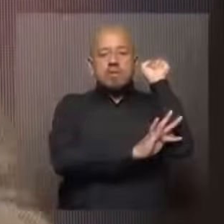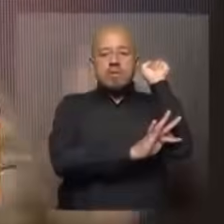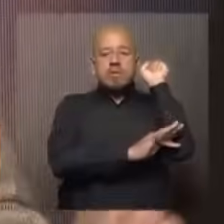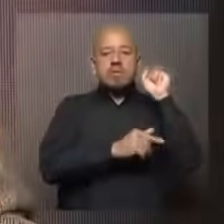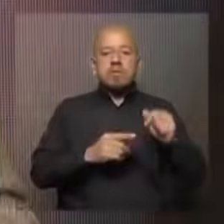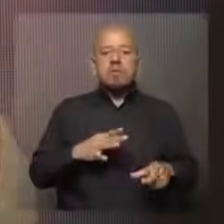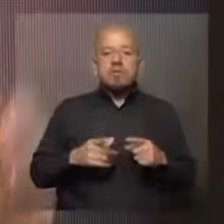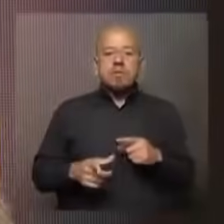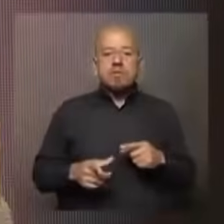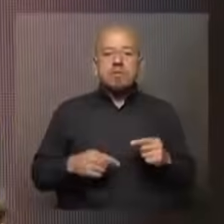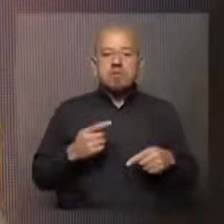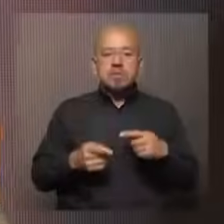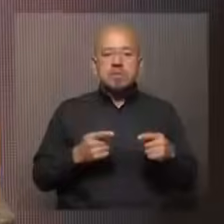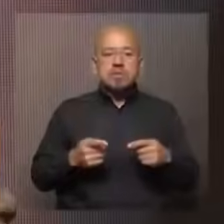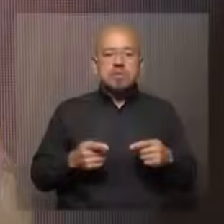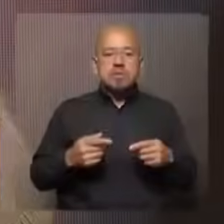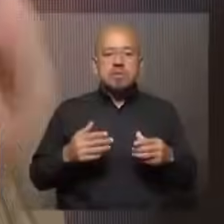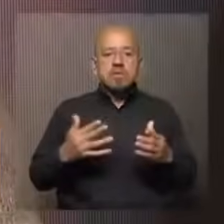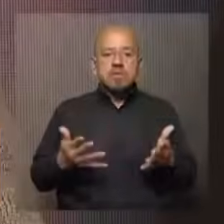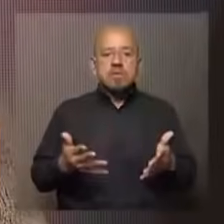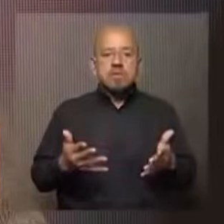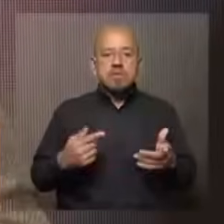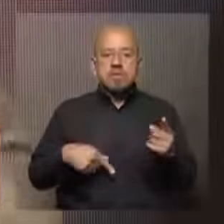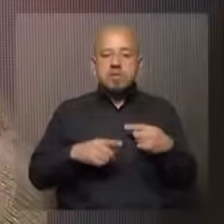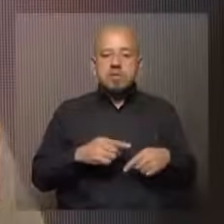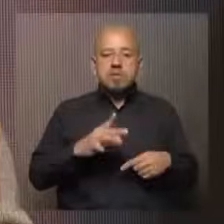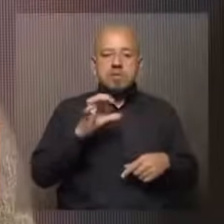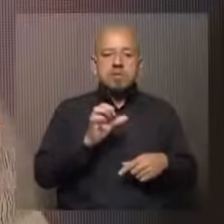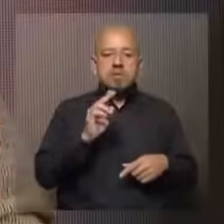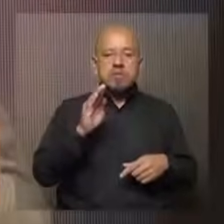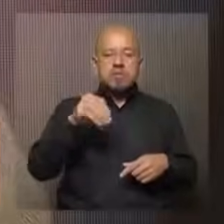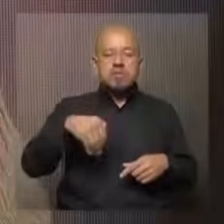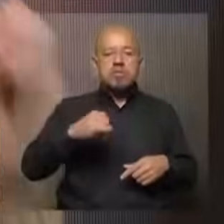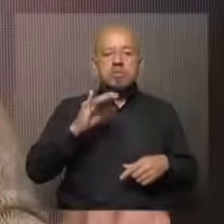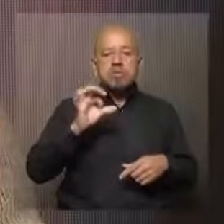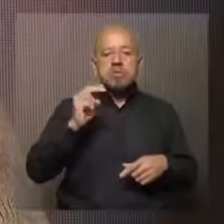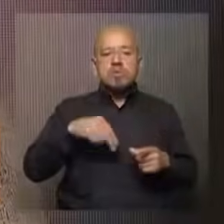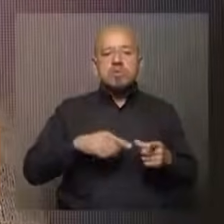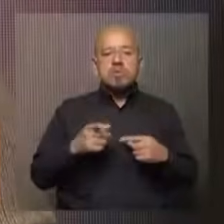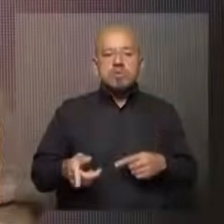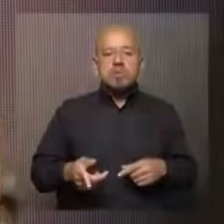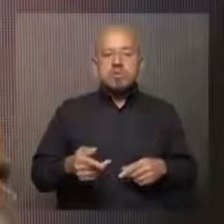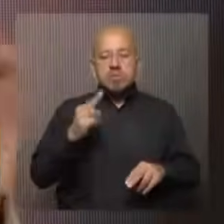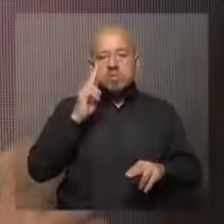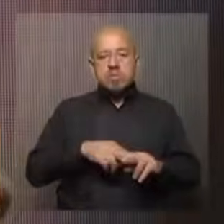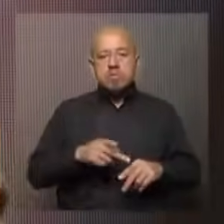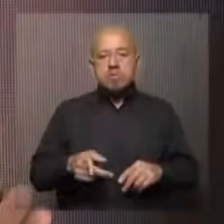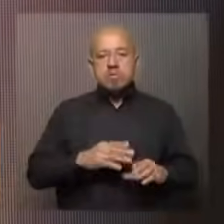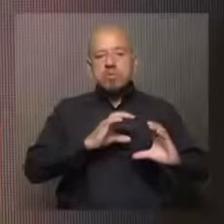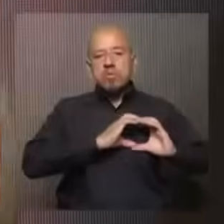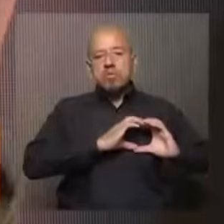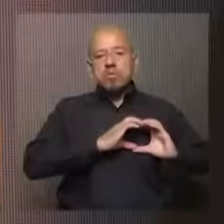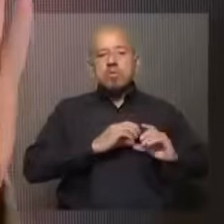todavía seguiríamos teniendo práctica de sumisión y de gente muriéndose del corazón